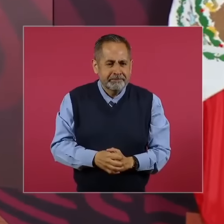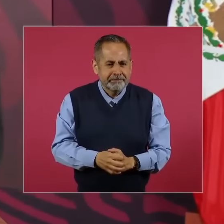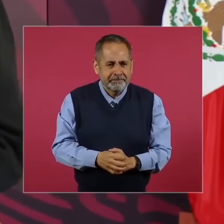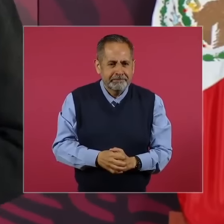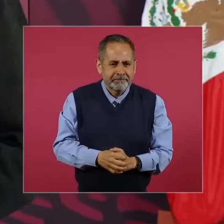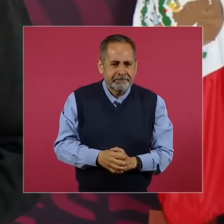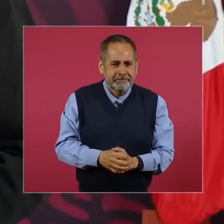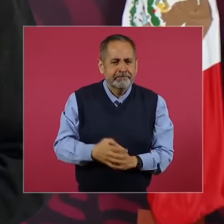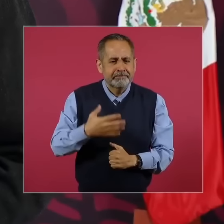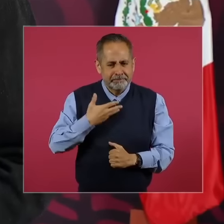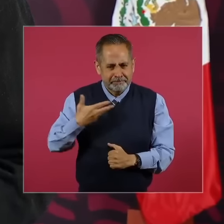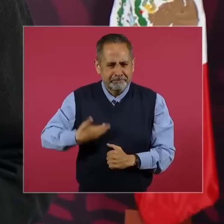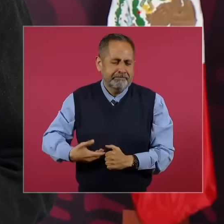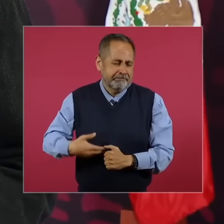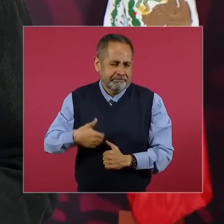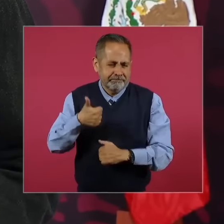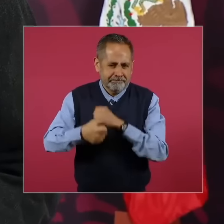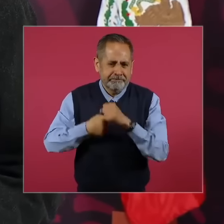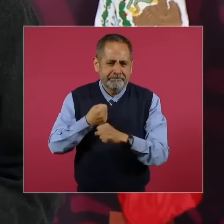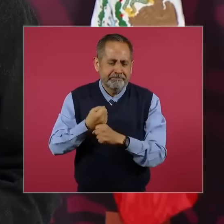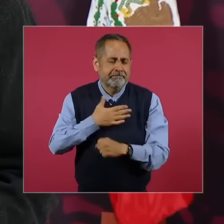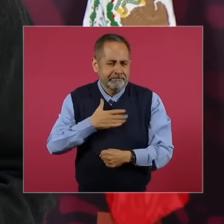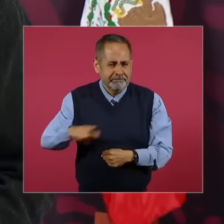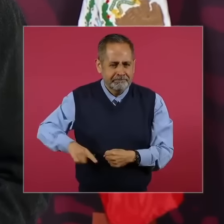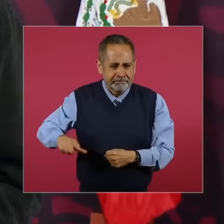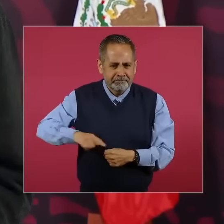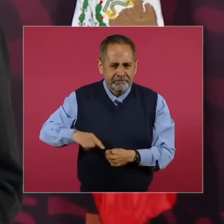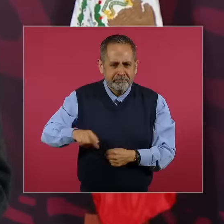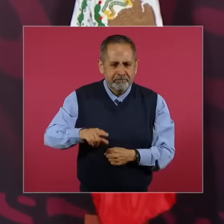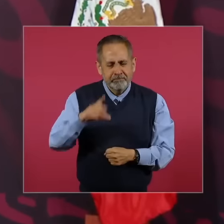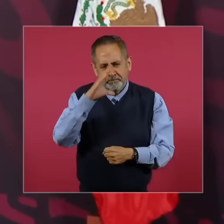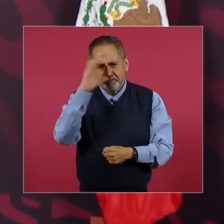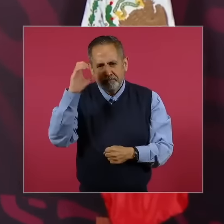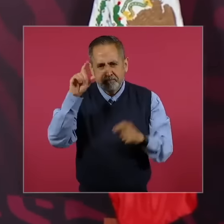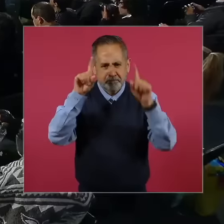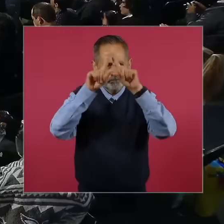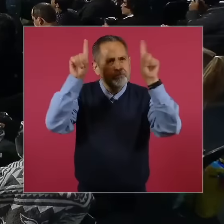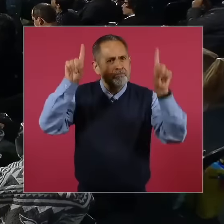mi gobierno, el gobierno que representé,